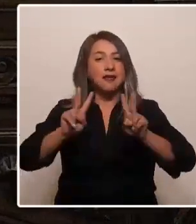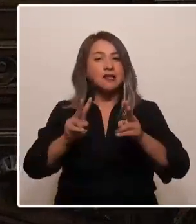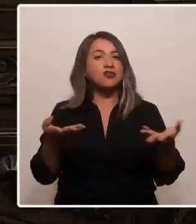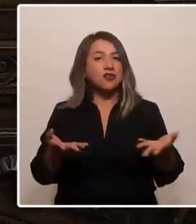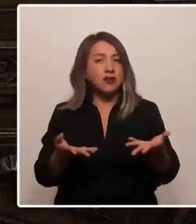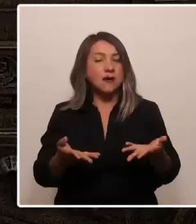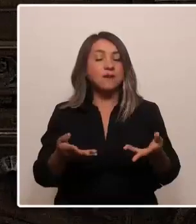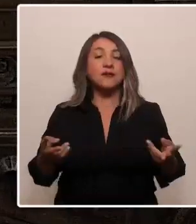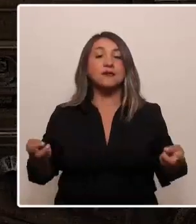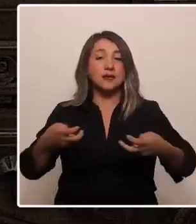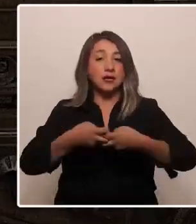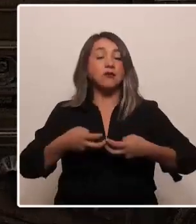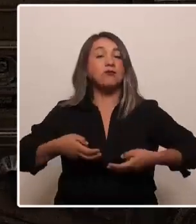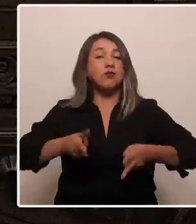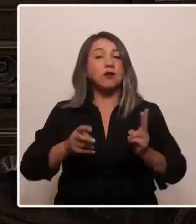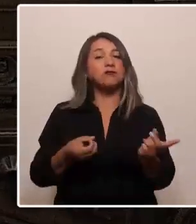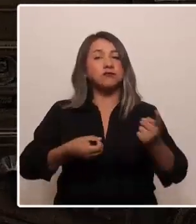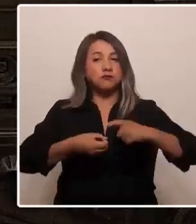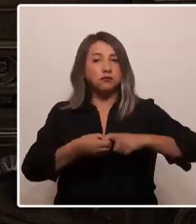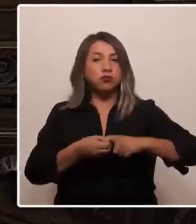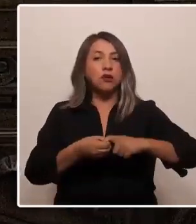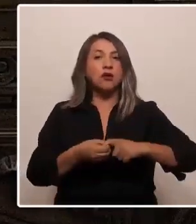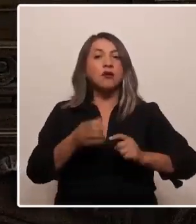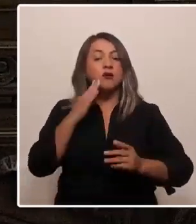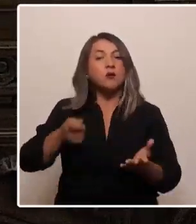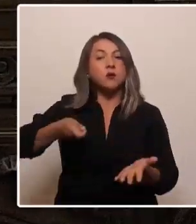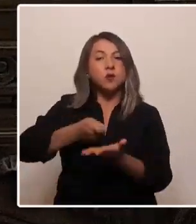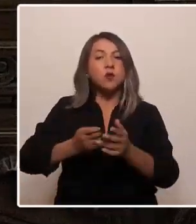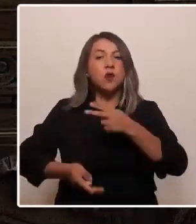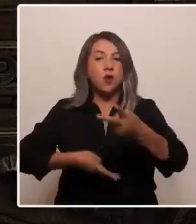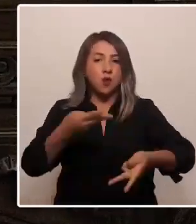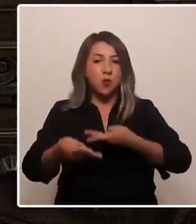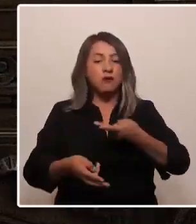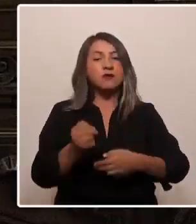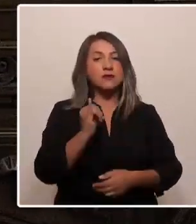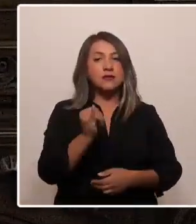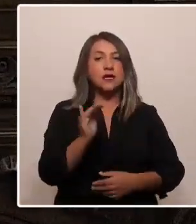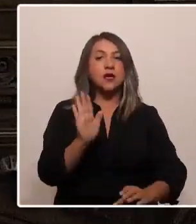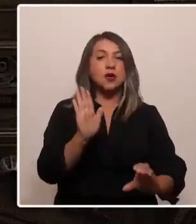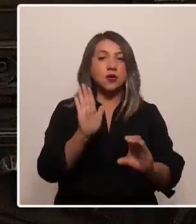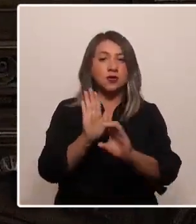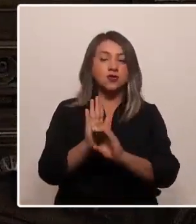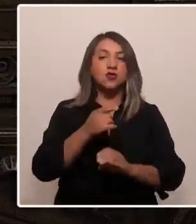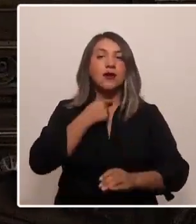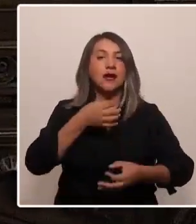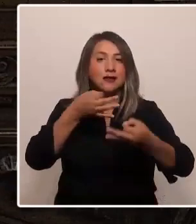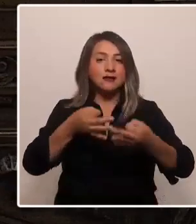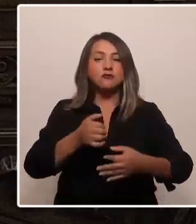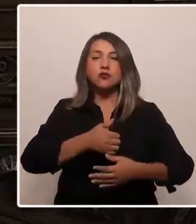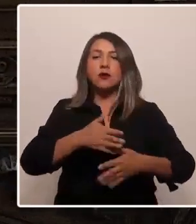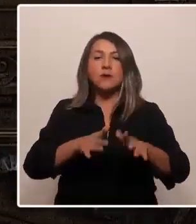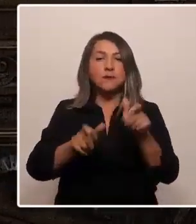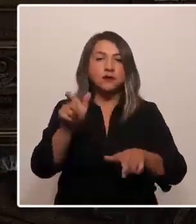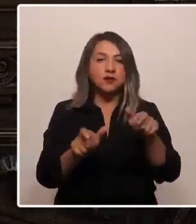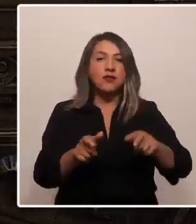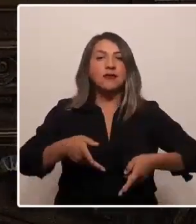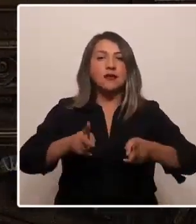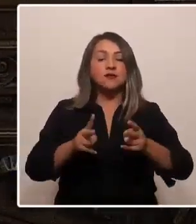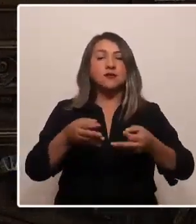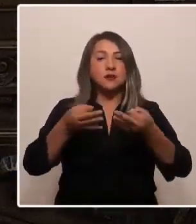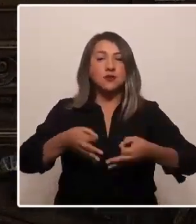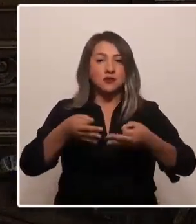la sindicalización, a la negociación colectiva y a la huelga. La Constitución garantiza a toda persona el derecho a la seguridad